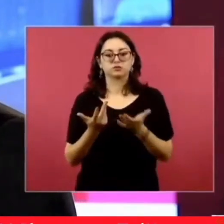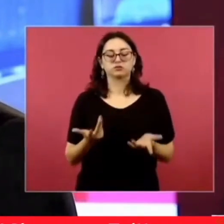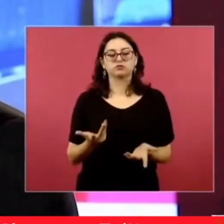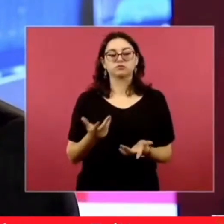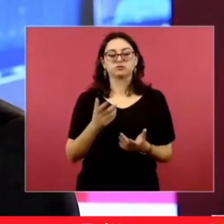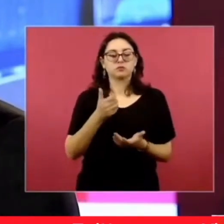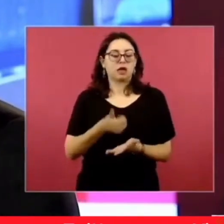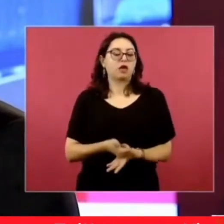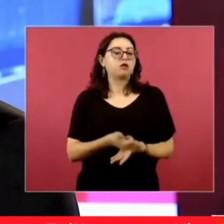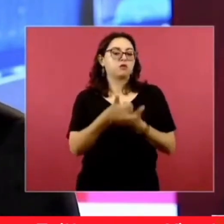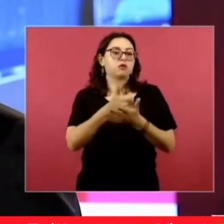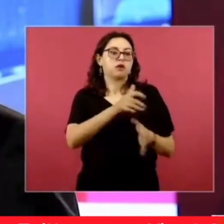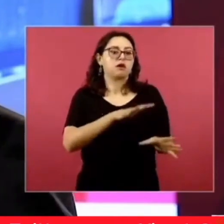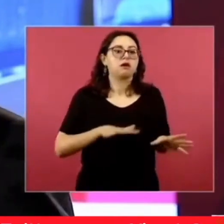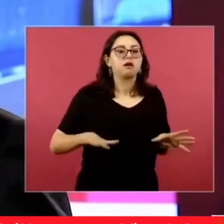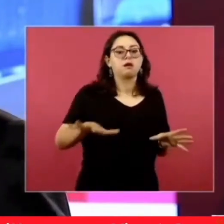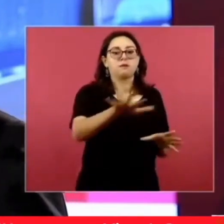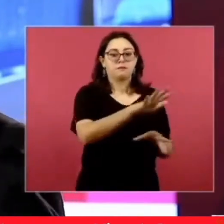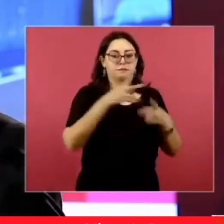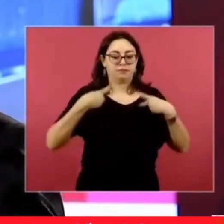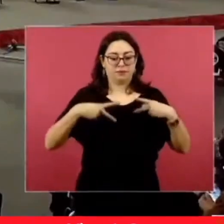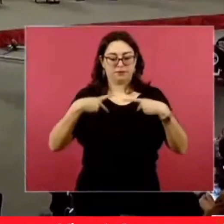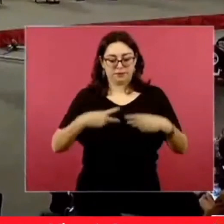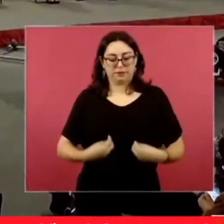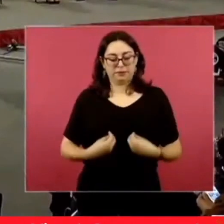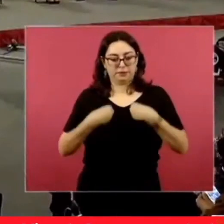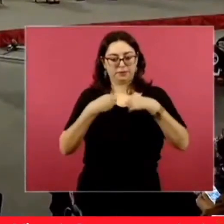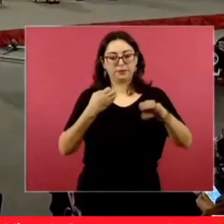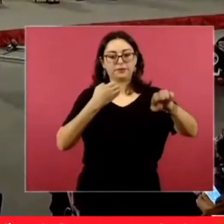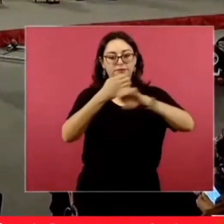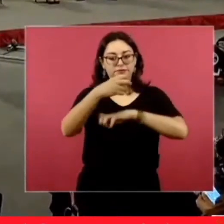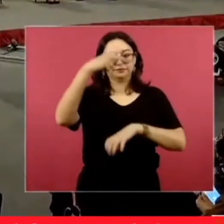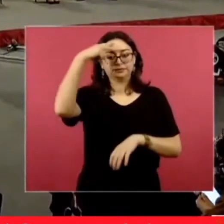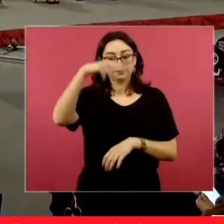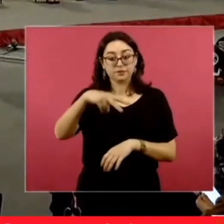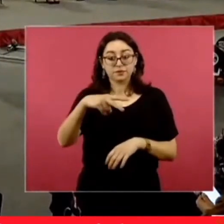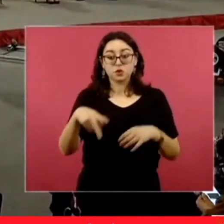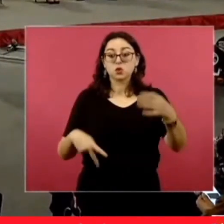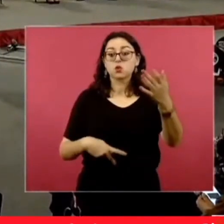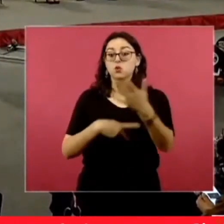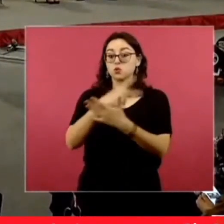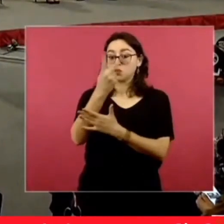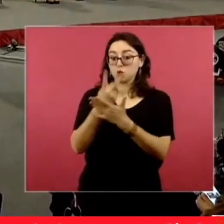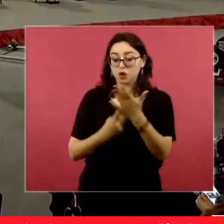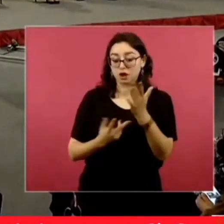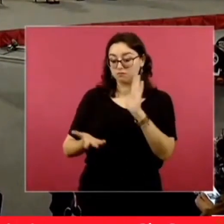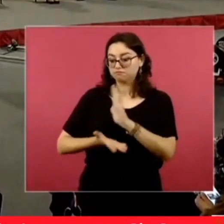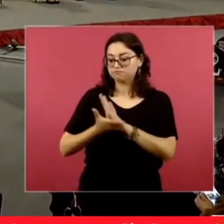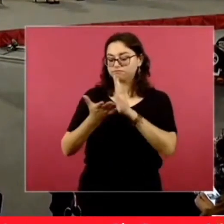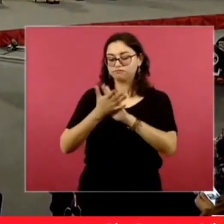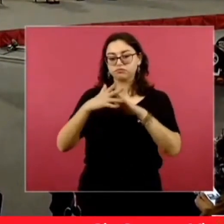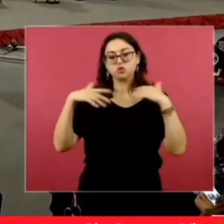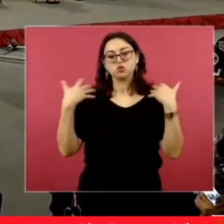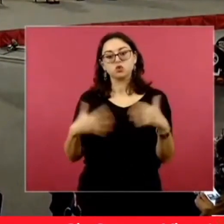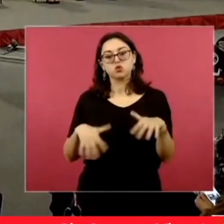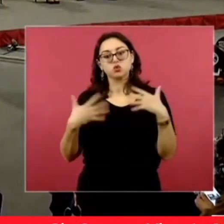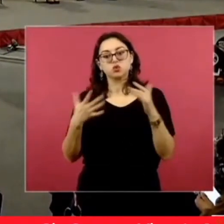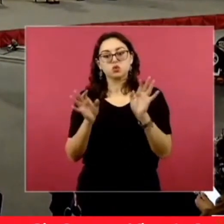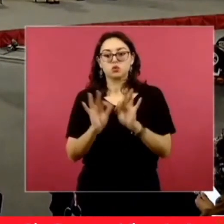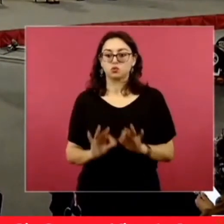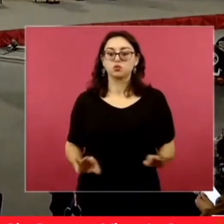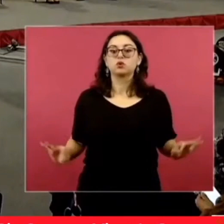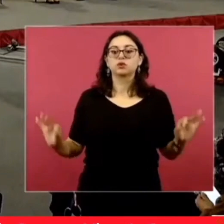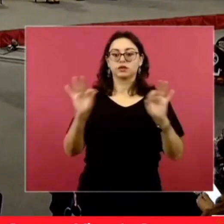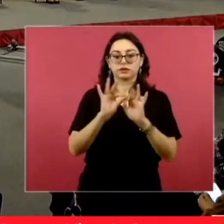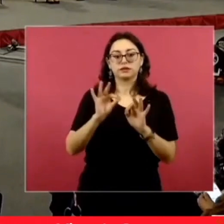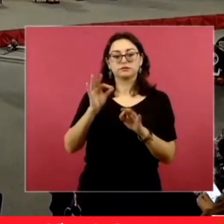del Estado de México. Nos da mucho gusto trabajar en conjunto este programa, esta gran obra, y que sea de